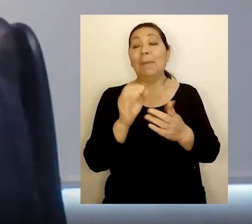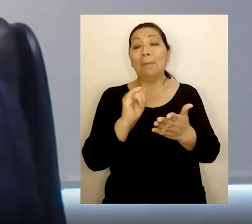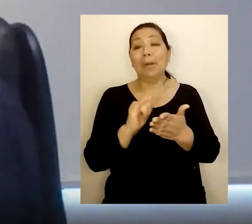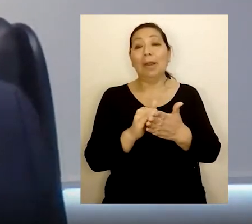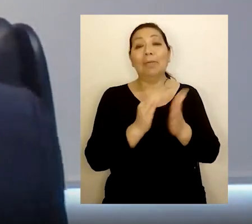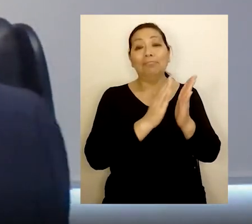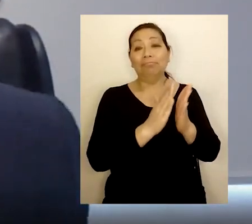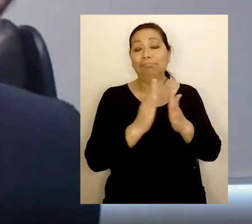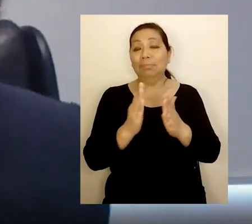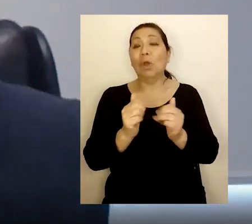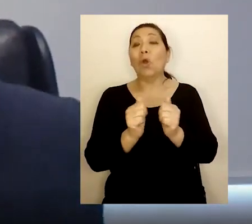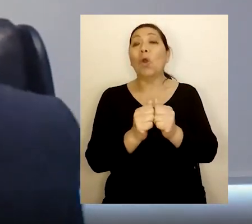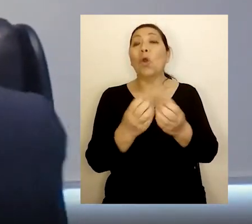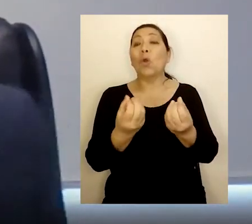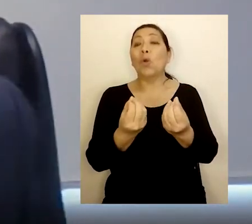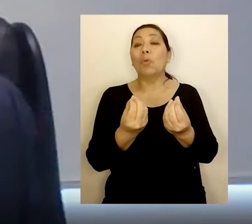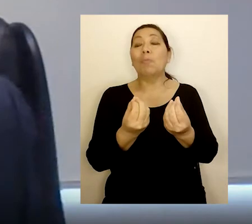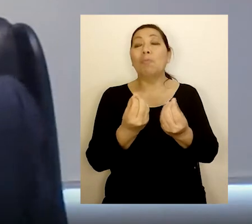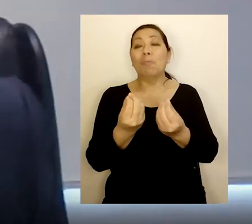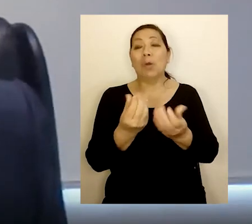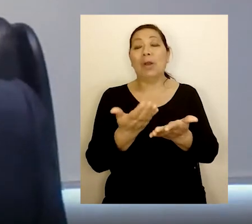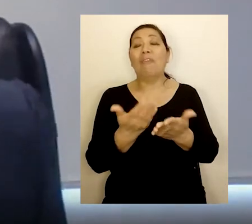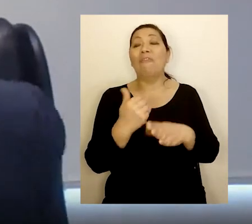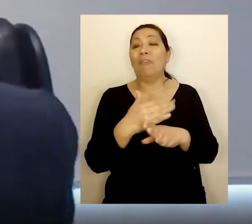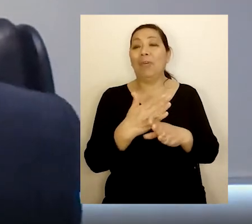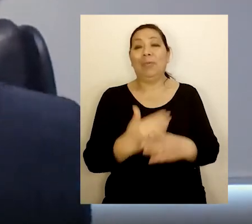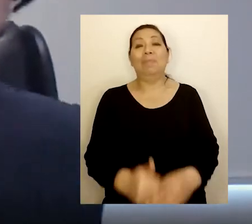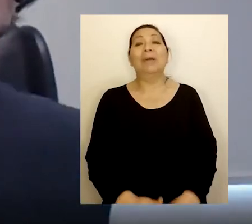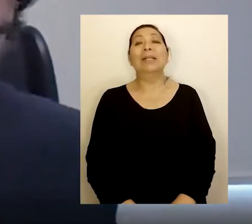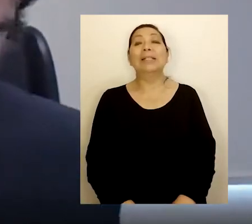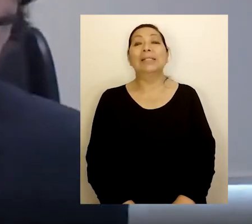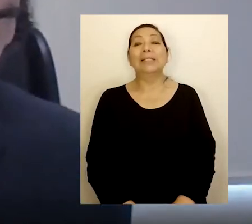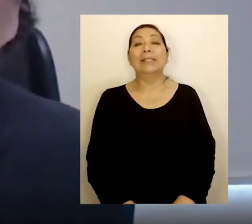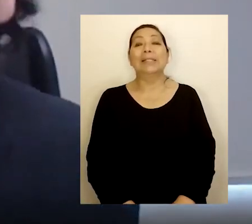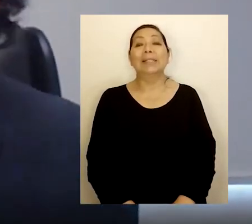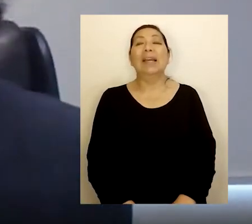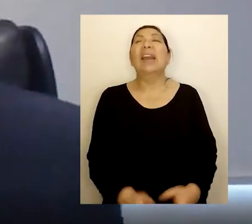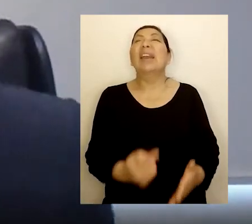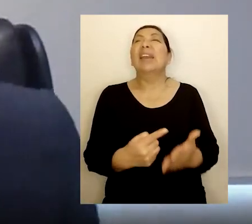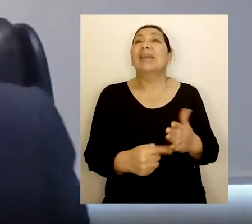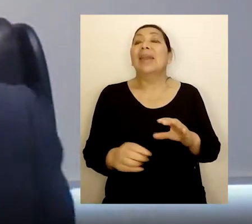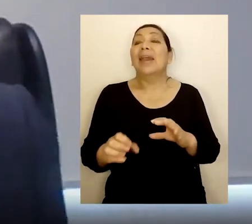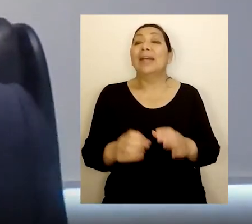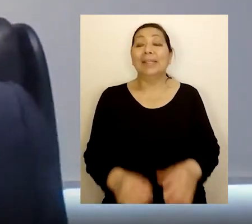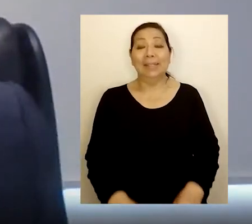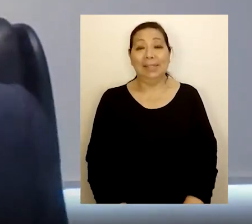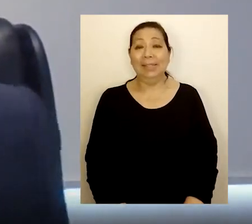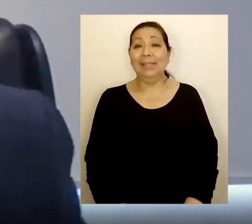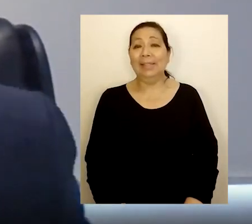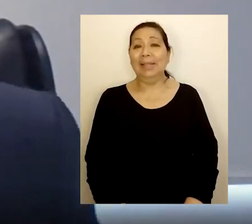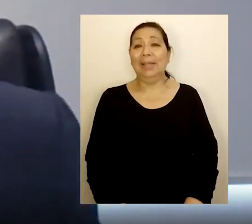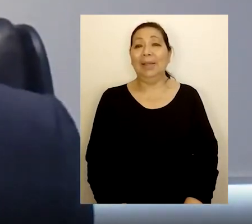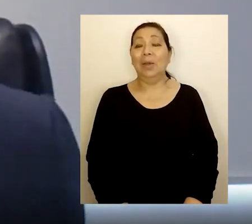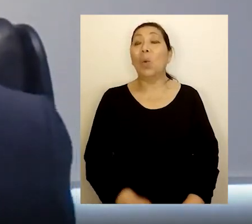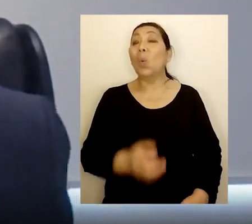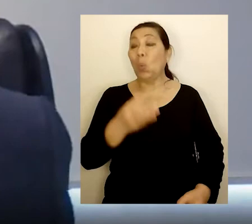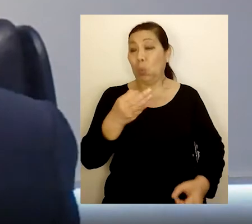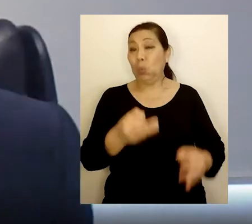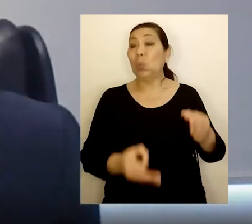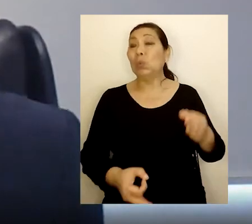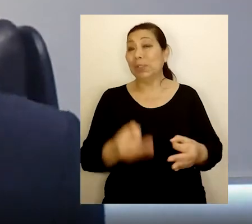a la arbitrariedad como la debida motivación. ¿Qué es lo que hace el